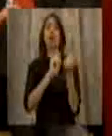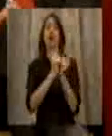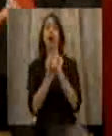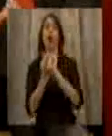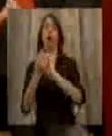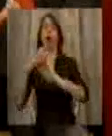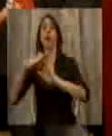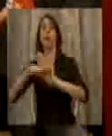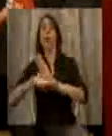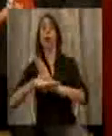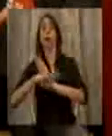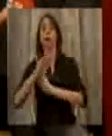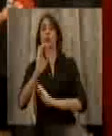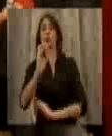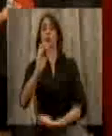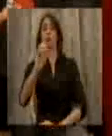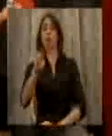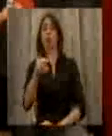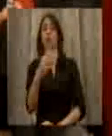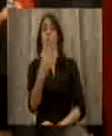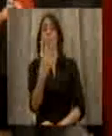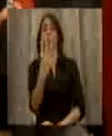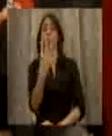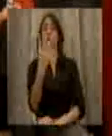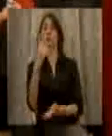0,4% en el año